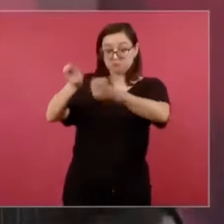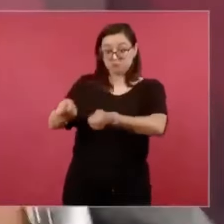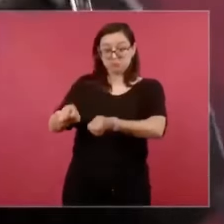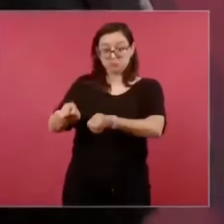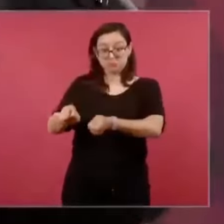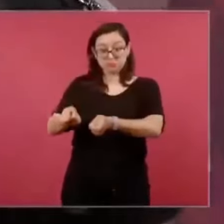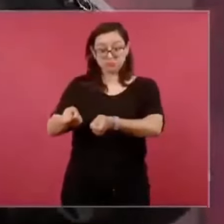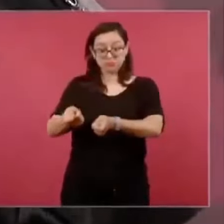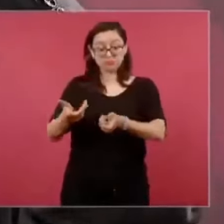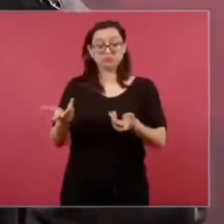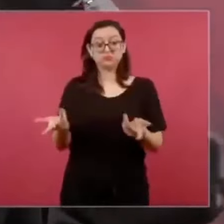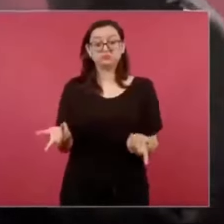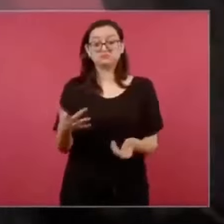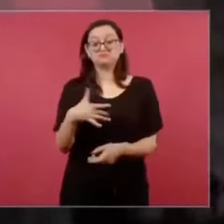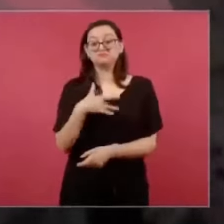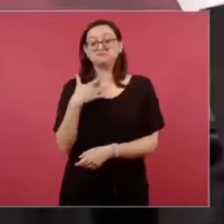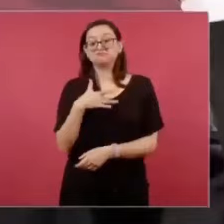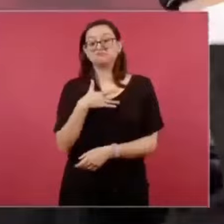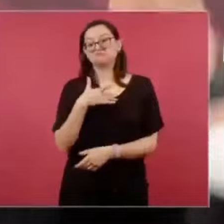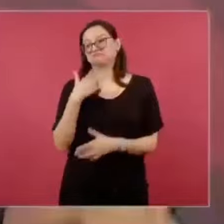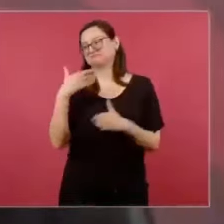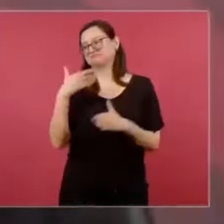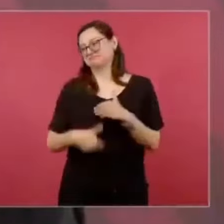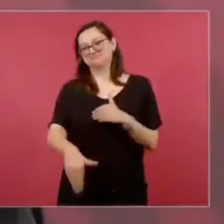pues nos va a ir mejor,